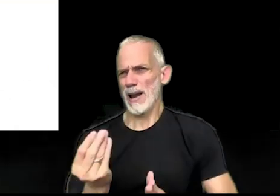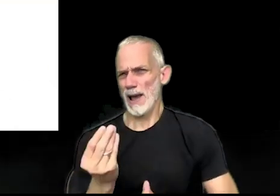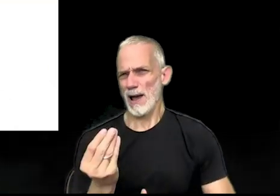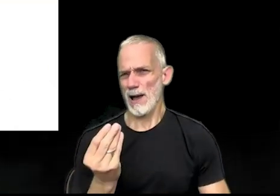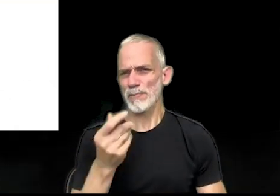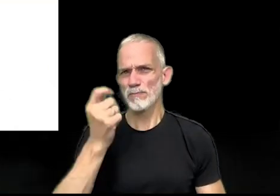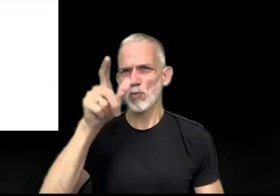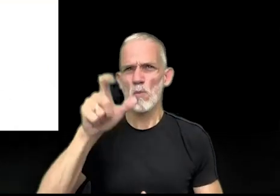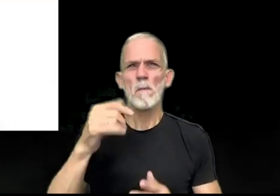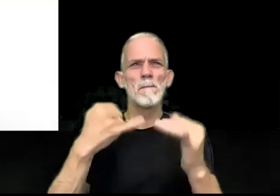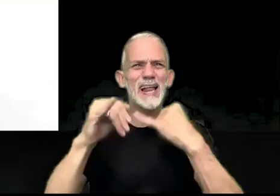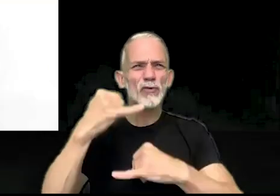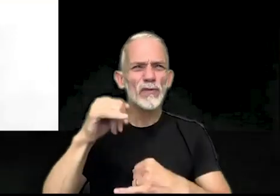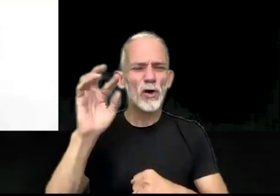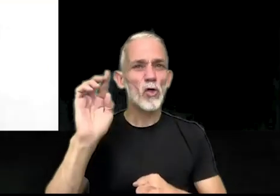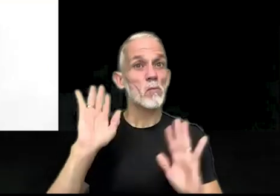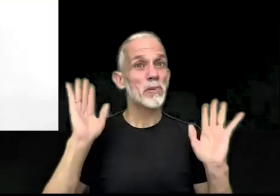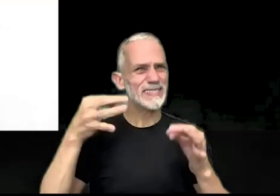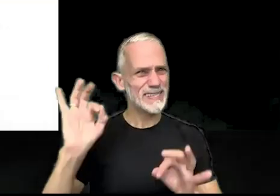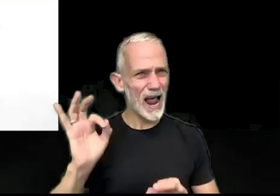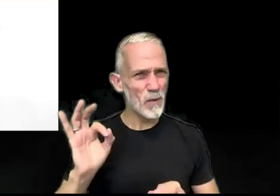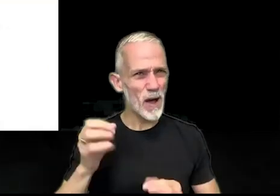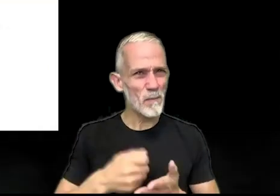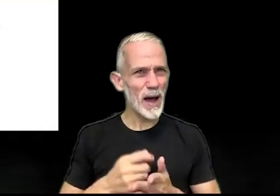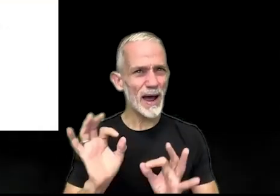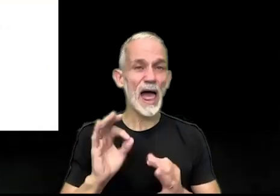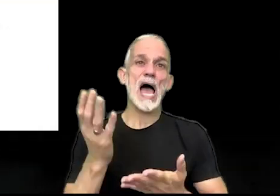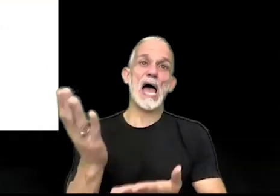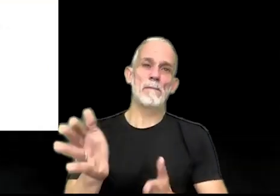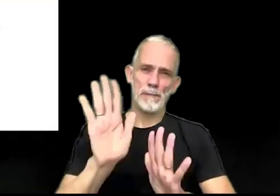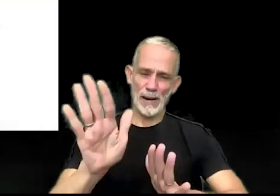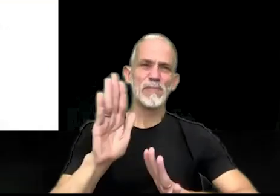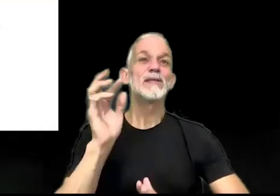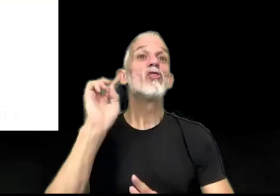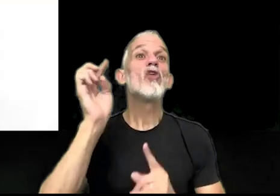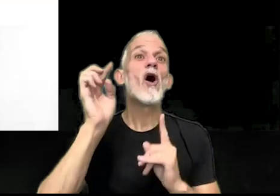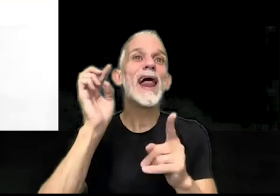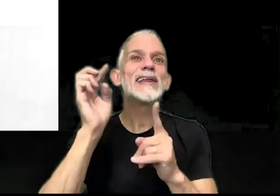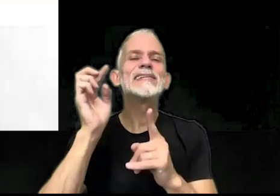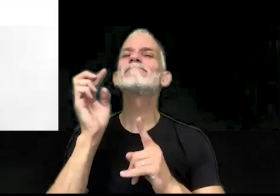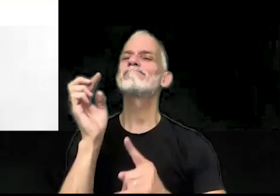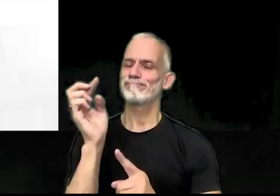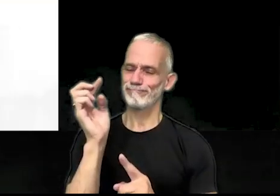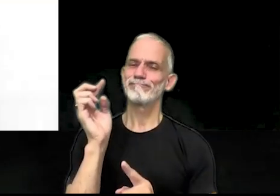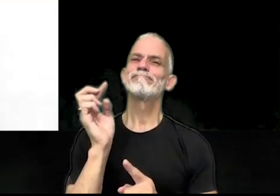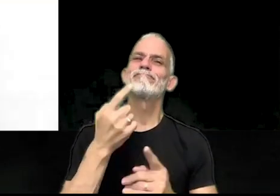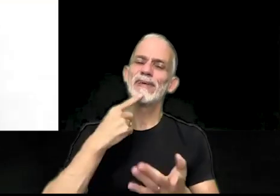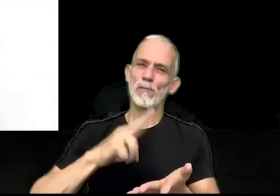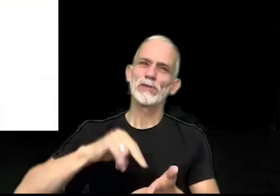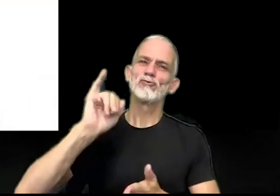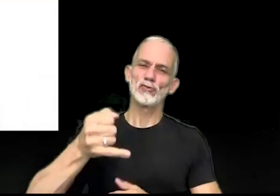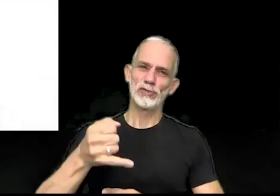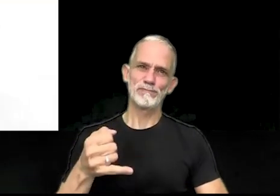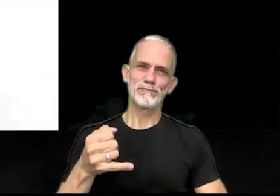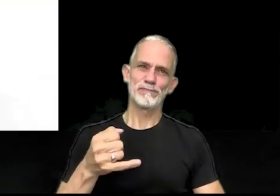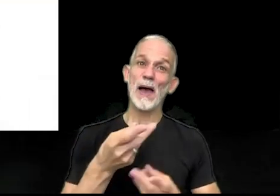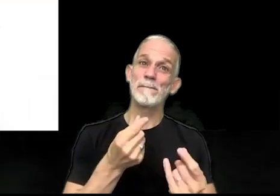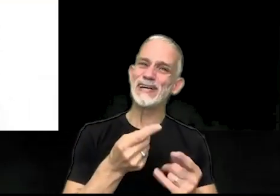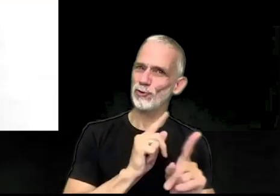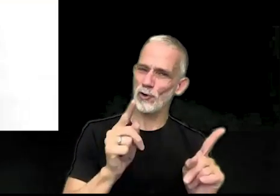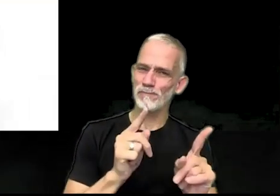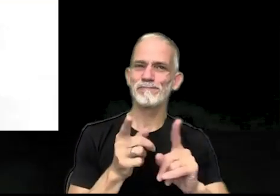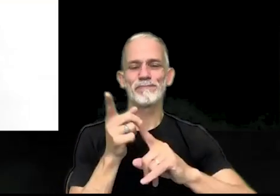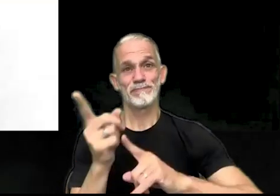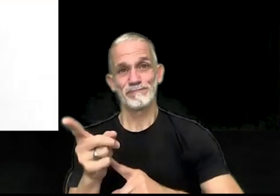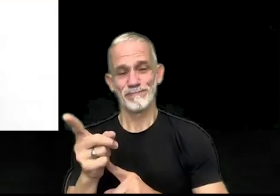pero si es un plazo fijo no está exento. Cuando es en moneda extranjera, está grabado.